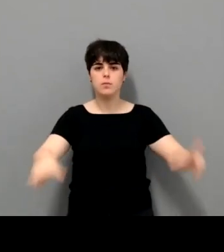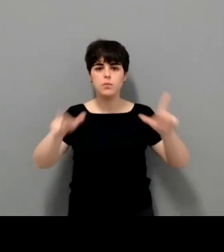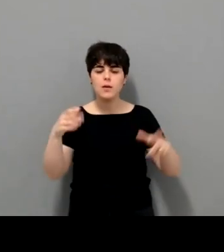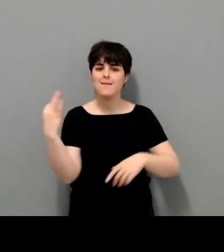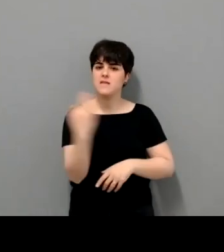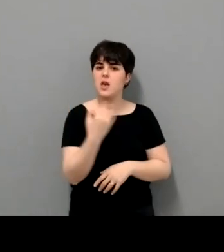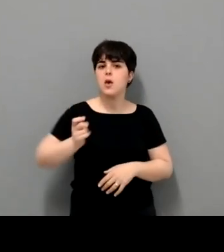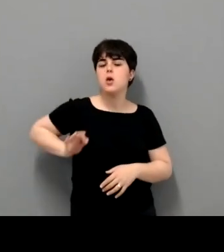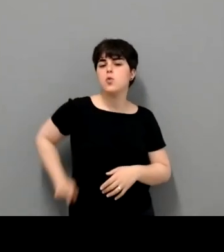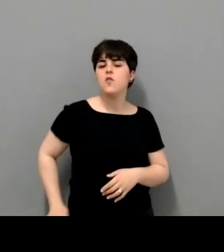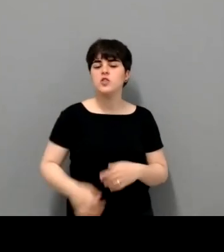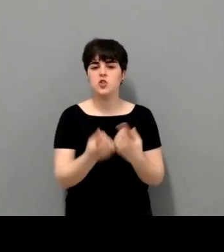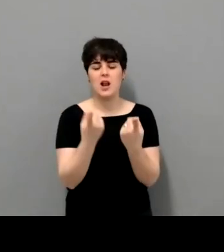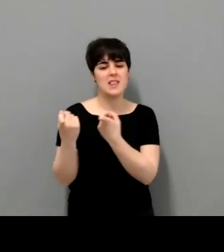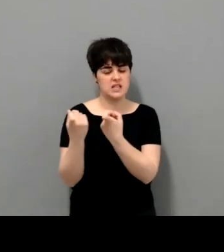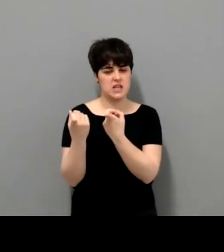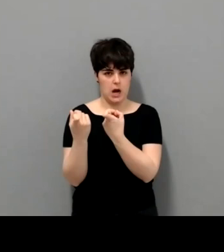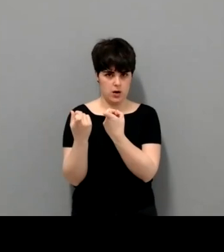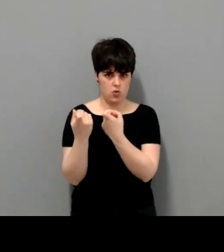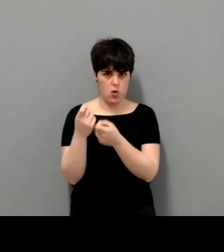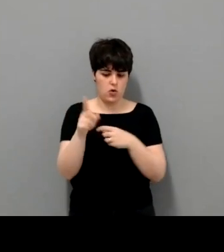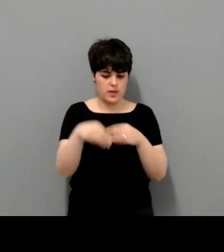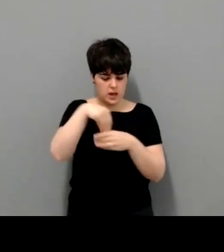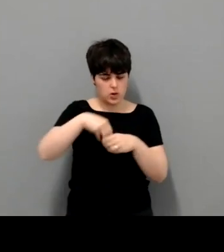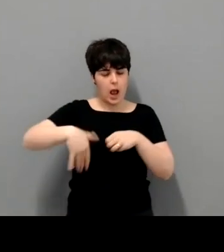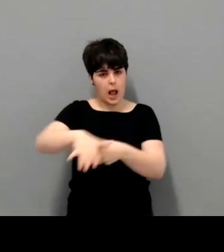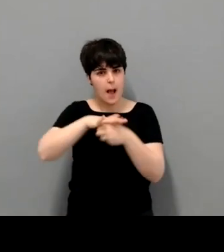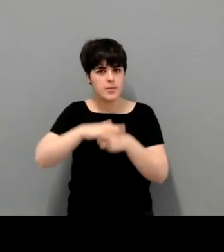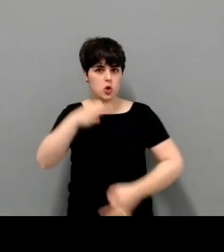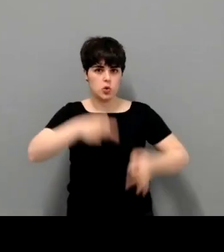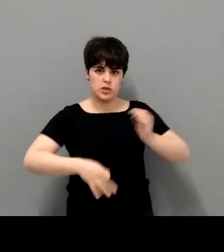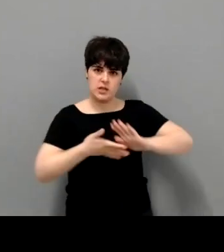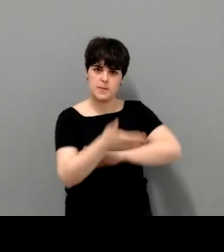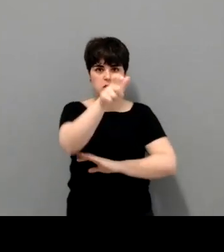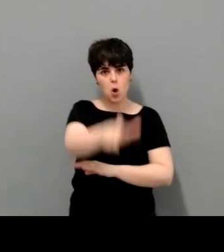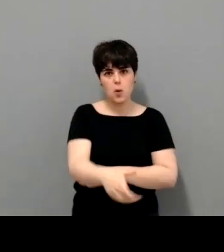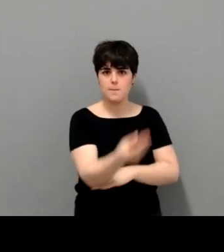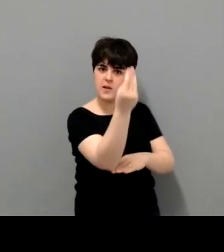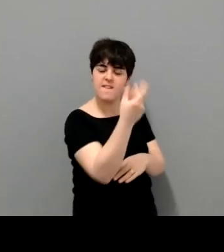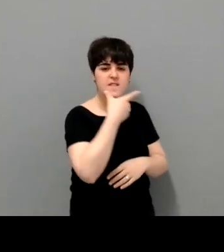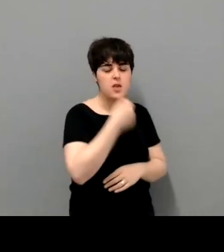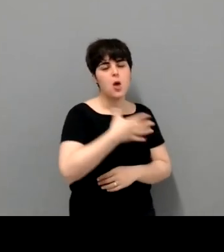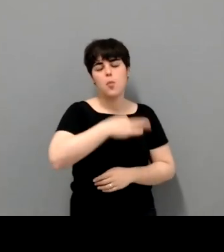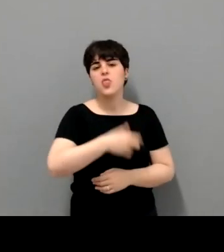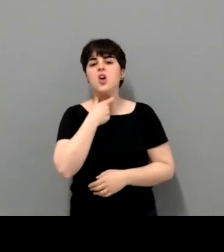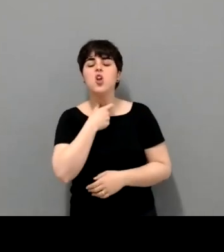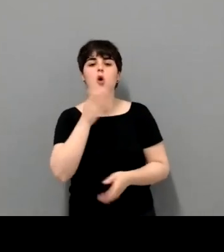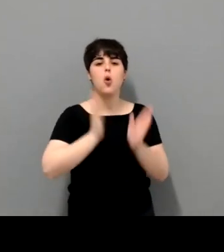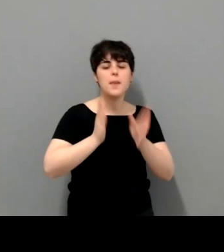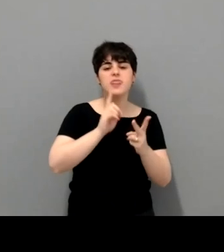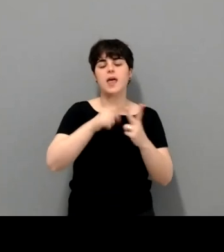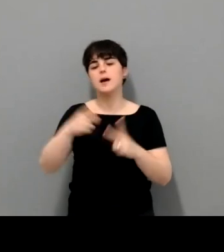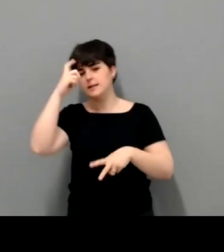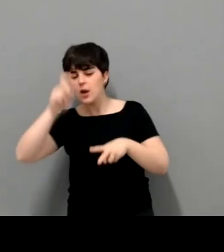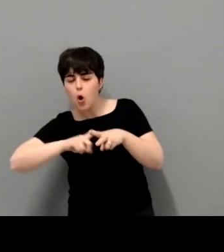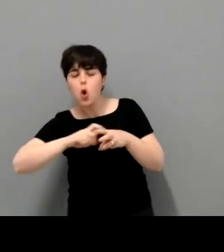ese profesional que necesitamos para el ámbito de la justicia, ese facilitador, que puede ser un logopeda, que puede ser un psicólogo, que